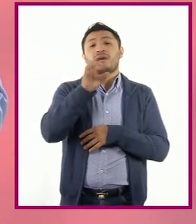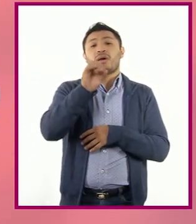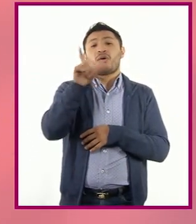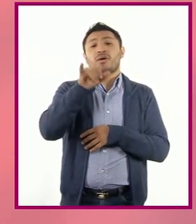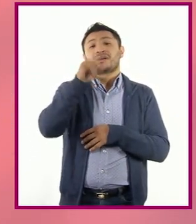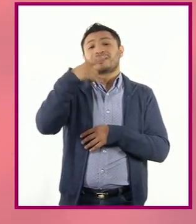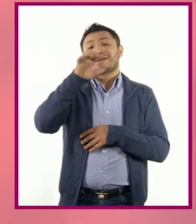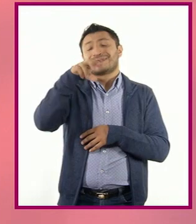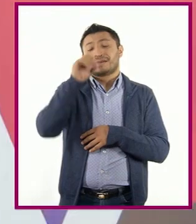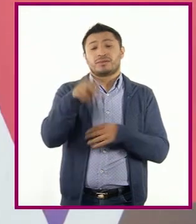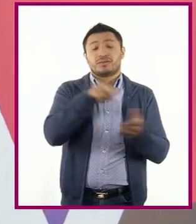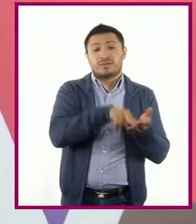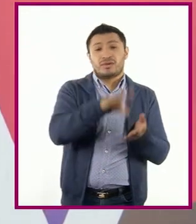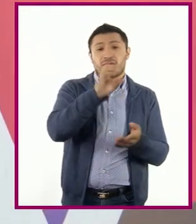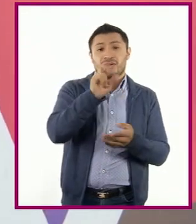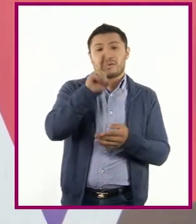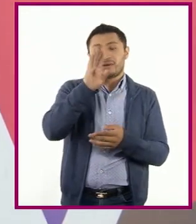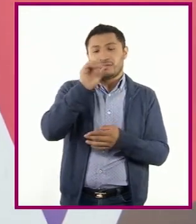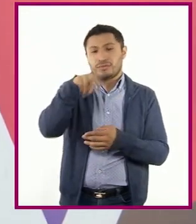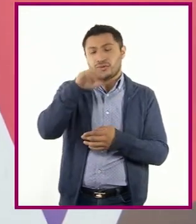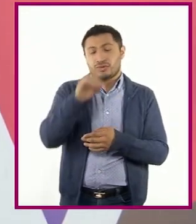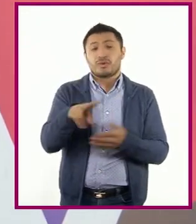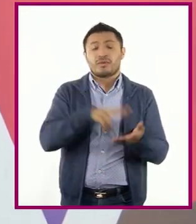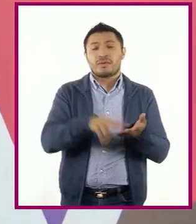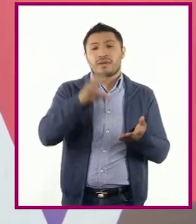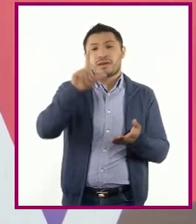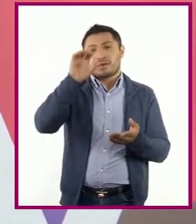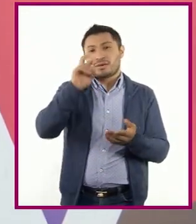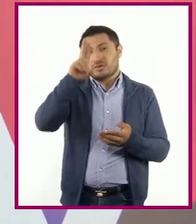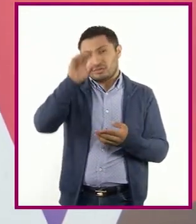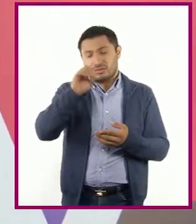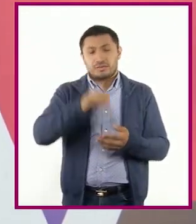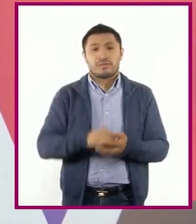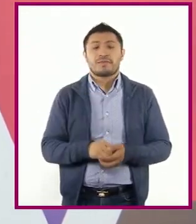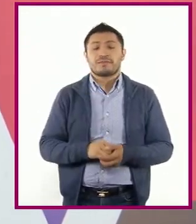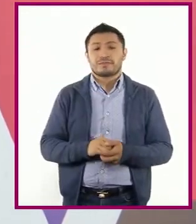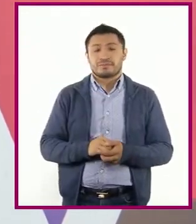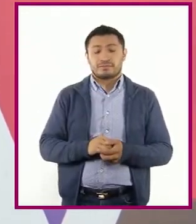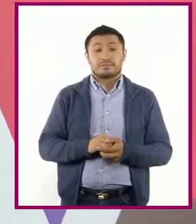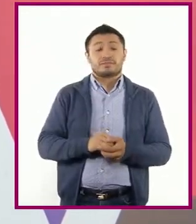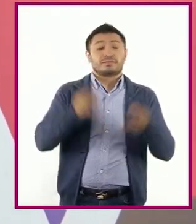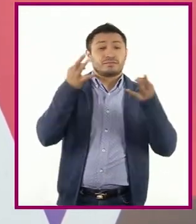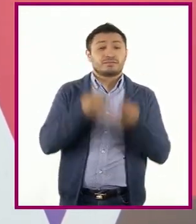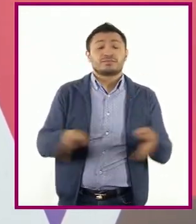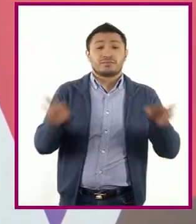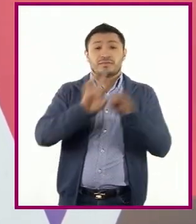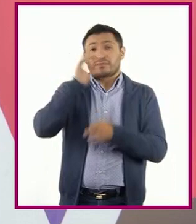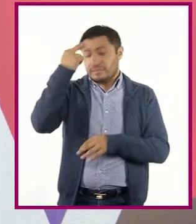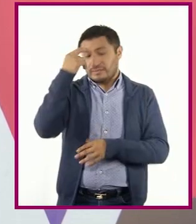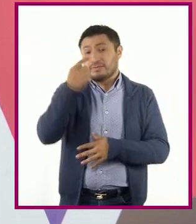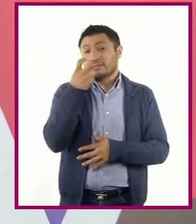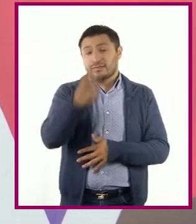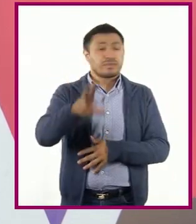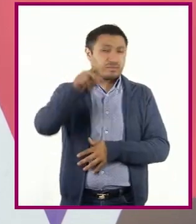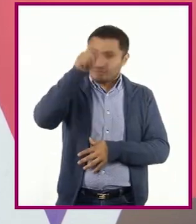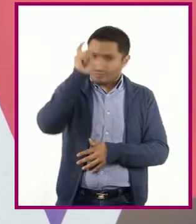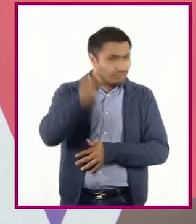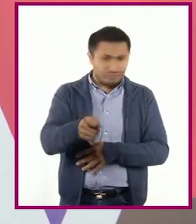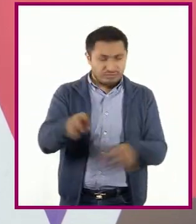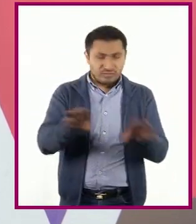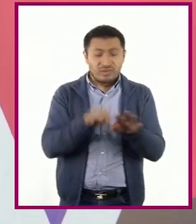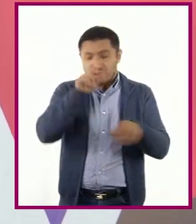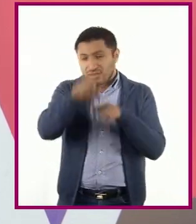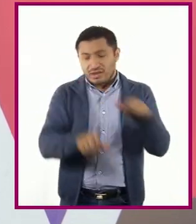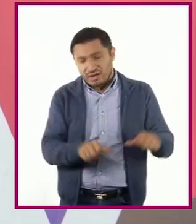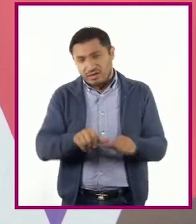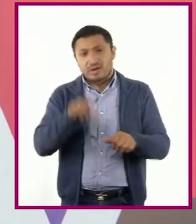el negro al carbono y el verde al cloro. Cabe aclarar que esto no significa que los átomos